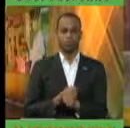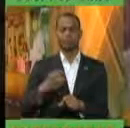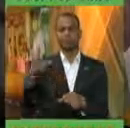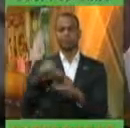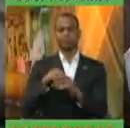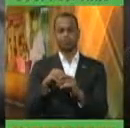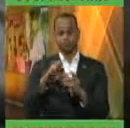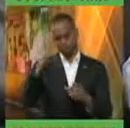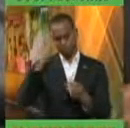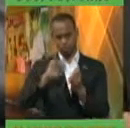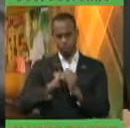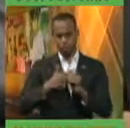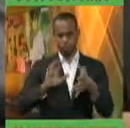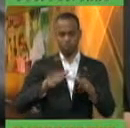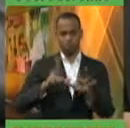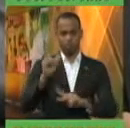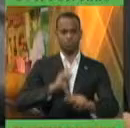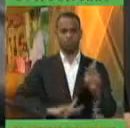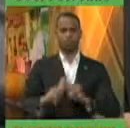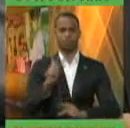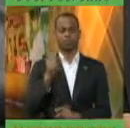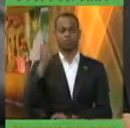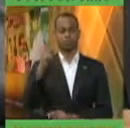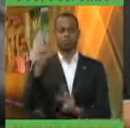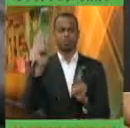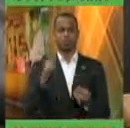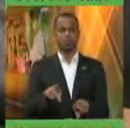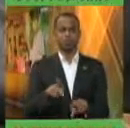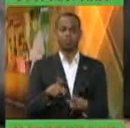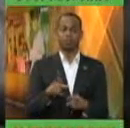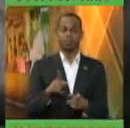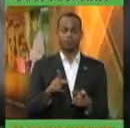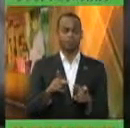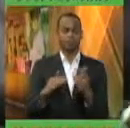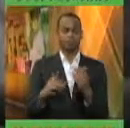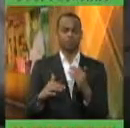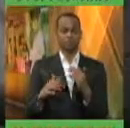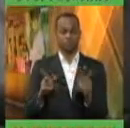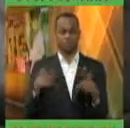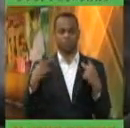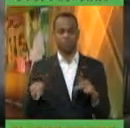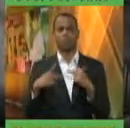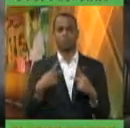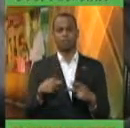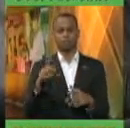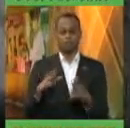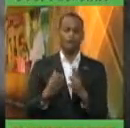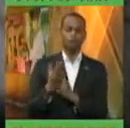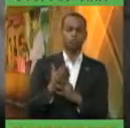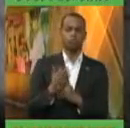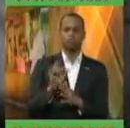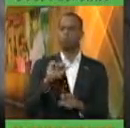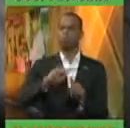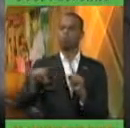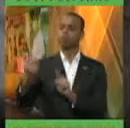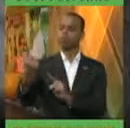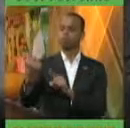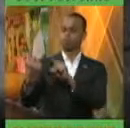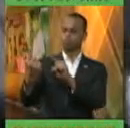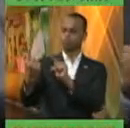trato digno a la persona porque no basta con que la playa sea cerrada sino como me tratan que me trata el que me